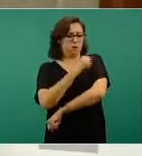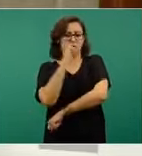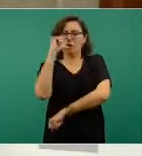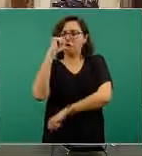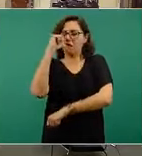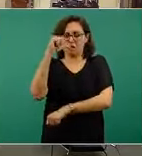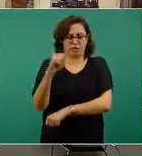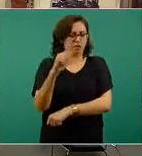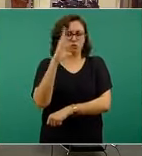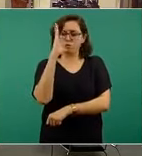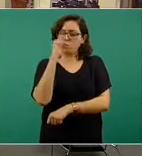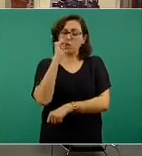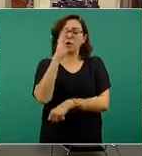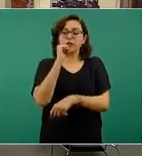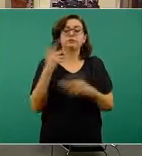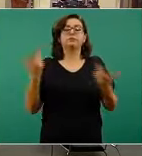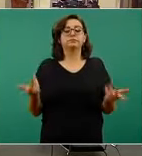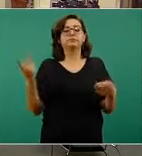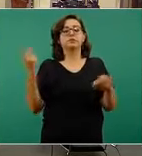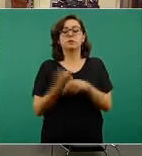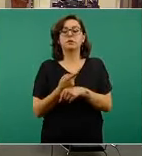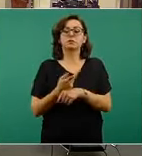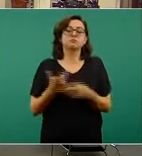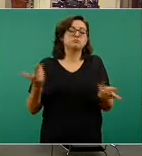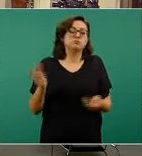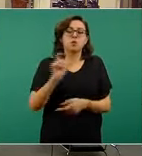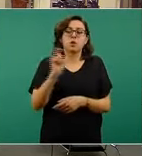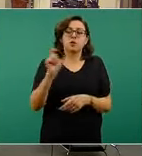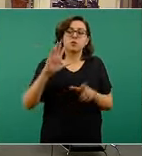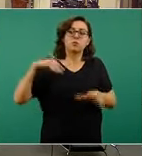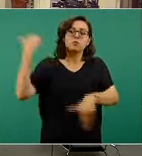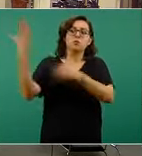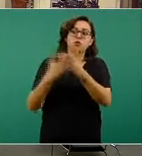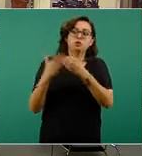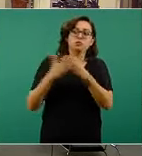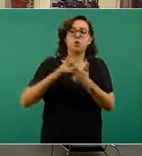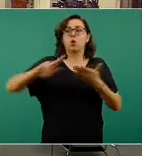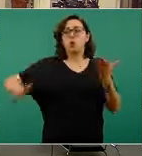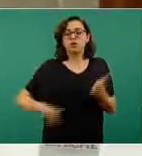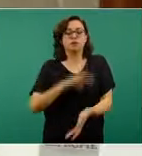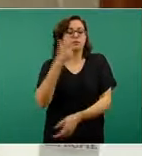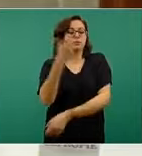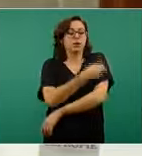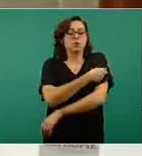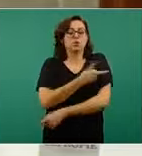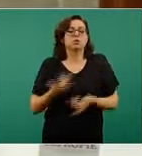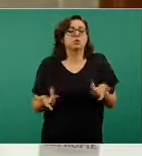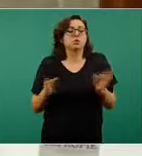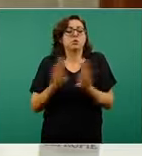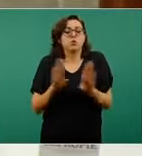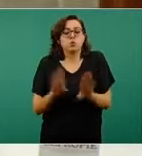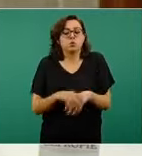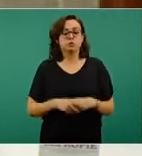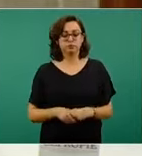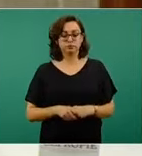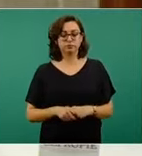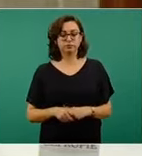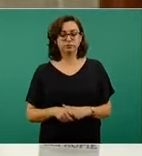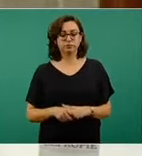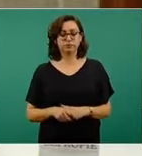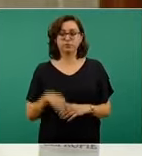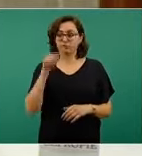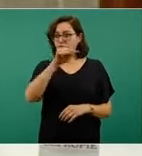aplicada una dosis, de ser aplicadas 2 dosis, ¿cuándo se podrían volver a vacunar estas personas, o cuándo podrían volver a llegar la vacunación a estos